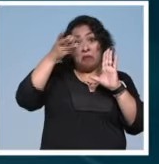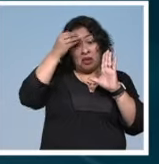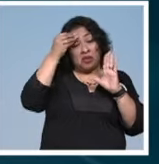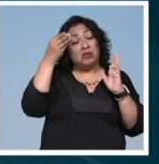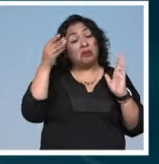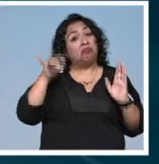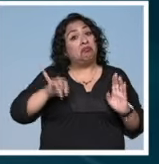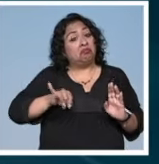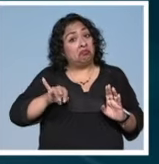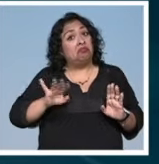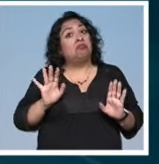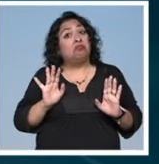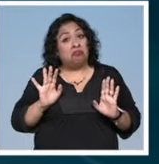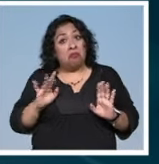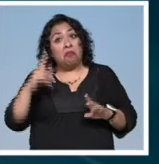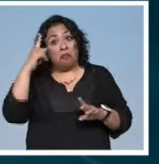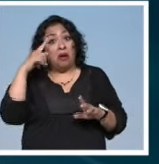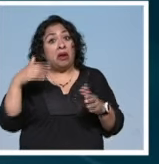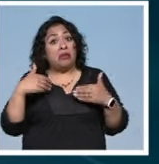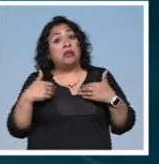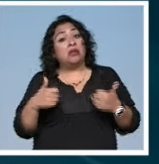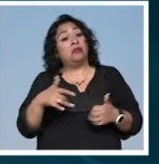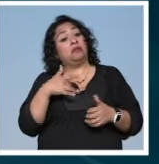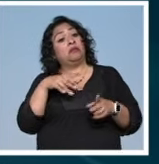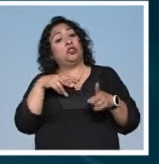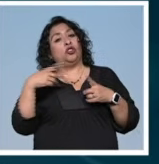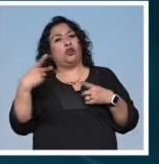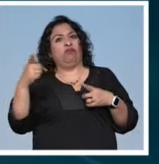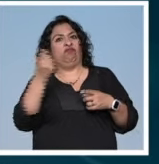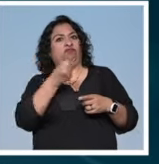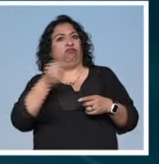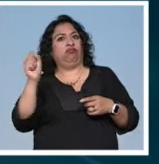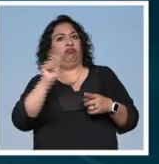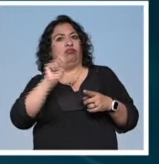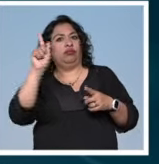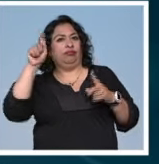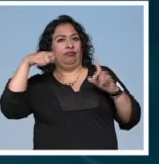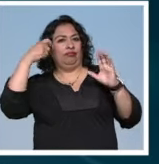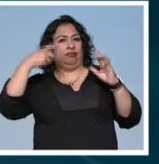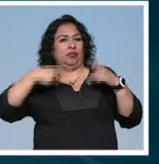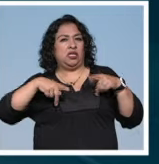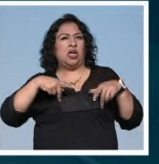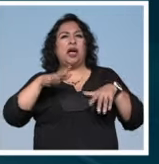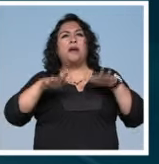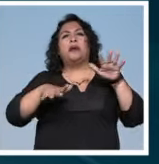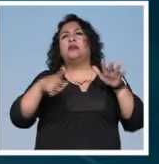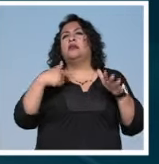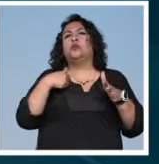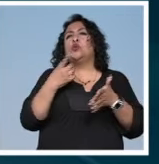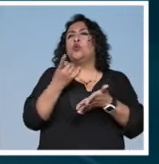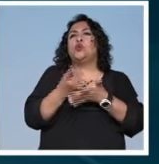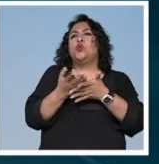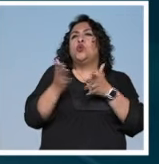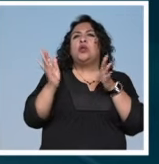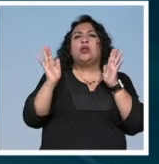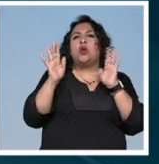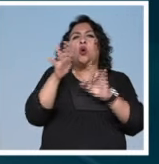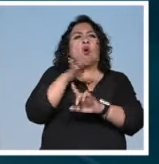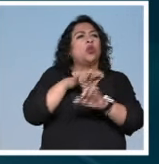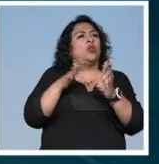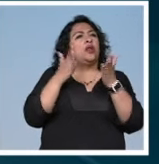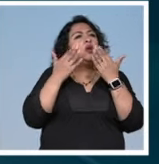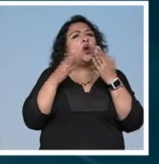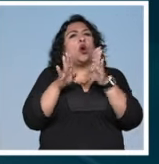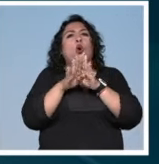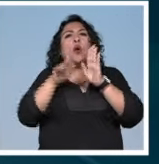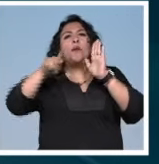muy interesante, sobre todo para entender la percepción de los grandes cineastas, porque muchas veces uno se queda nada más sin el contexto de